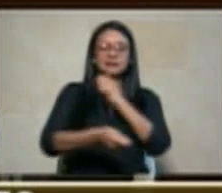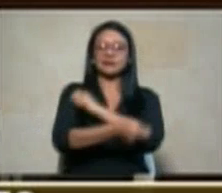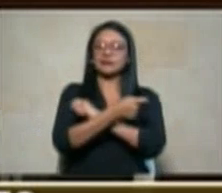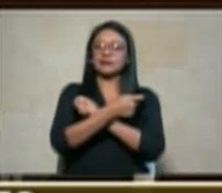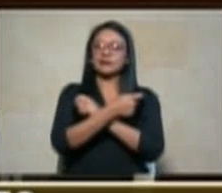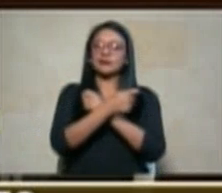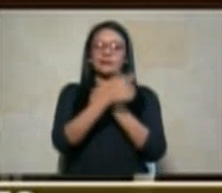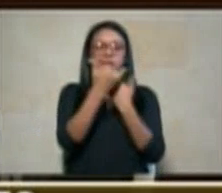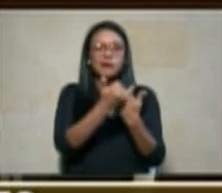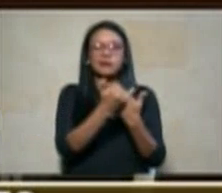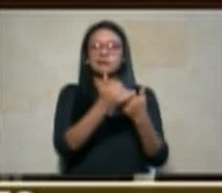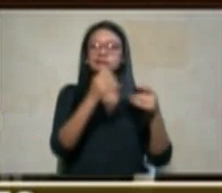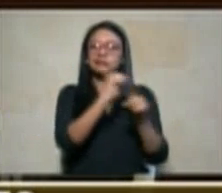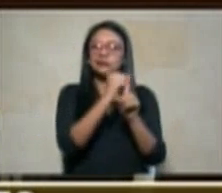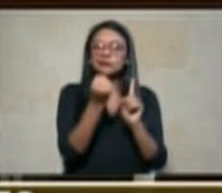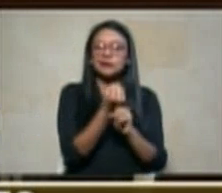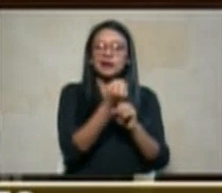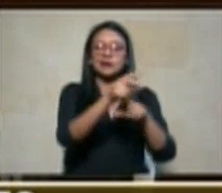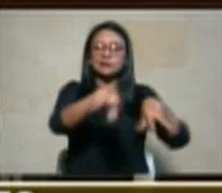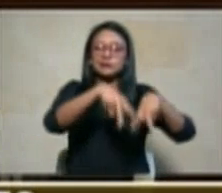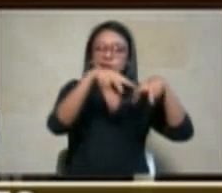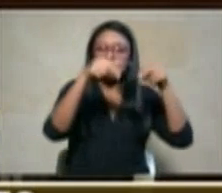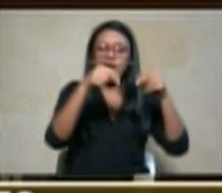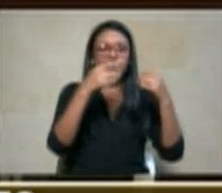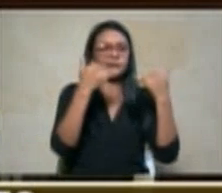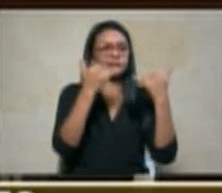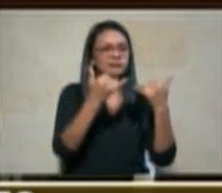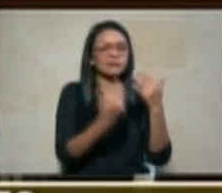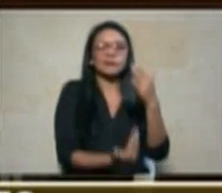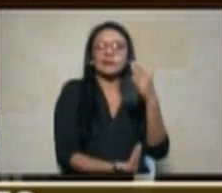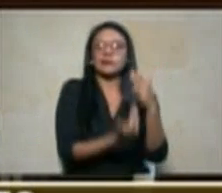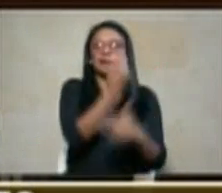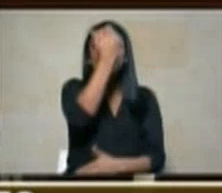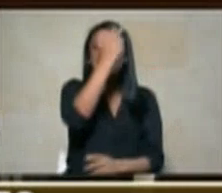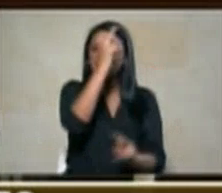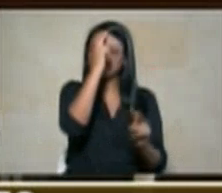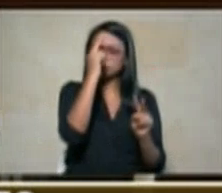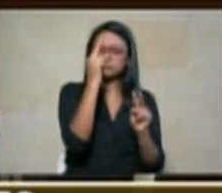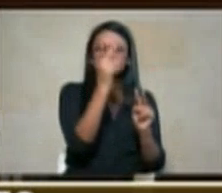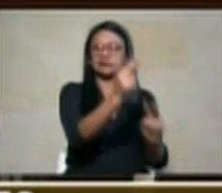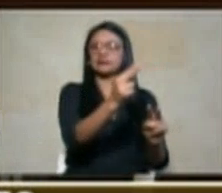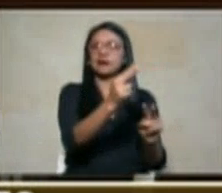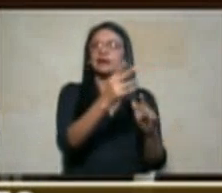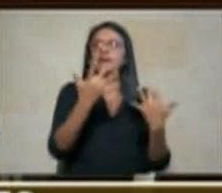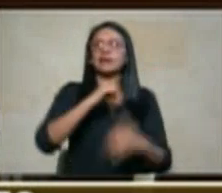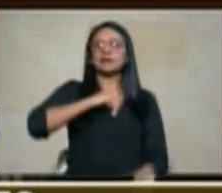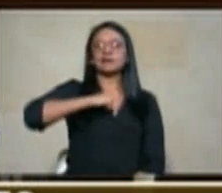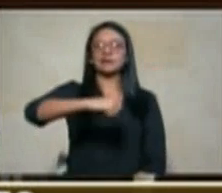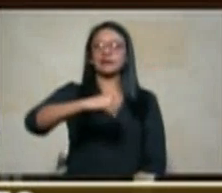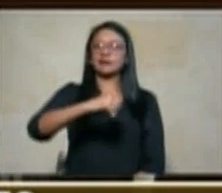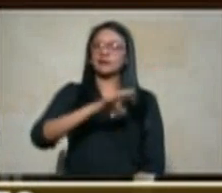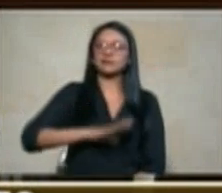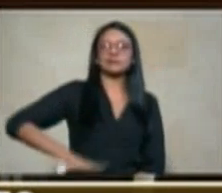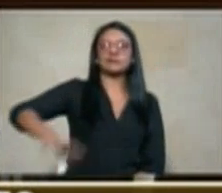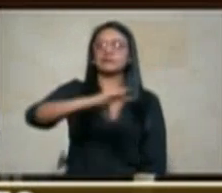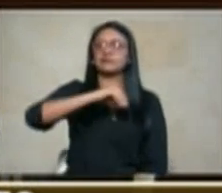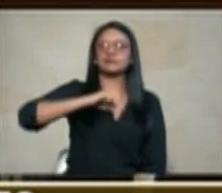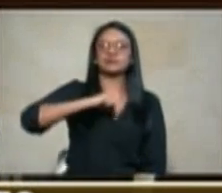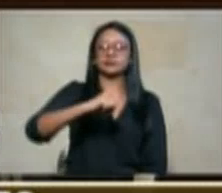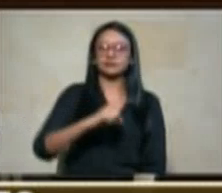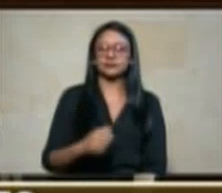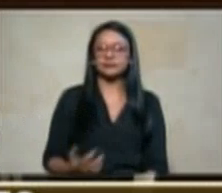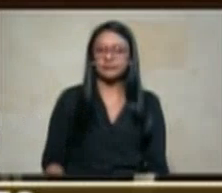convivente y respetuosa de los derechos de todos, en vez de seguir siendo el reino del más